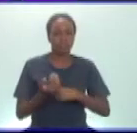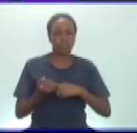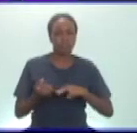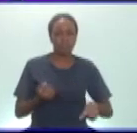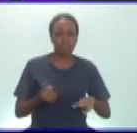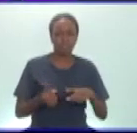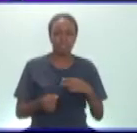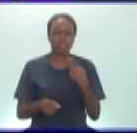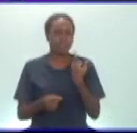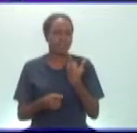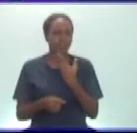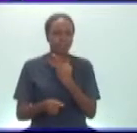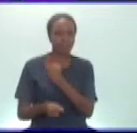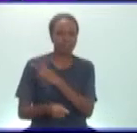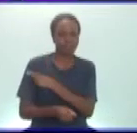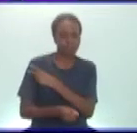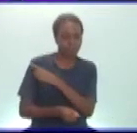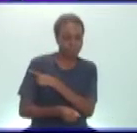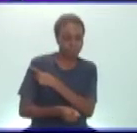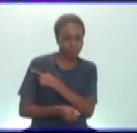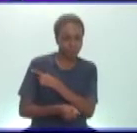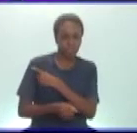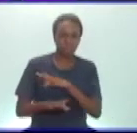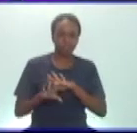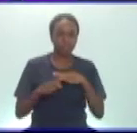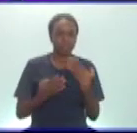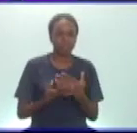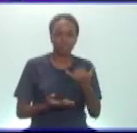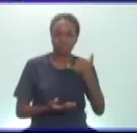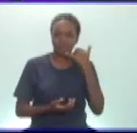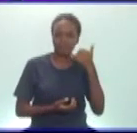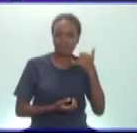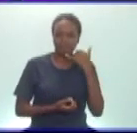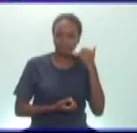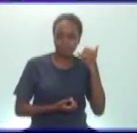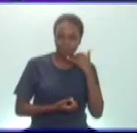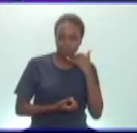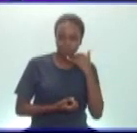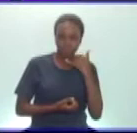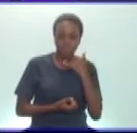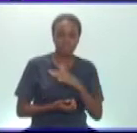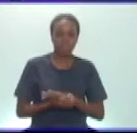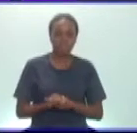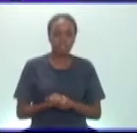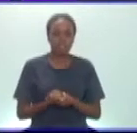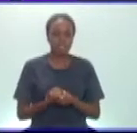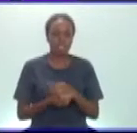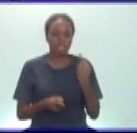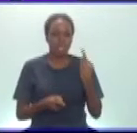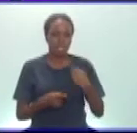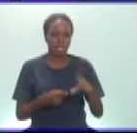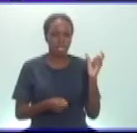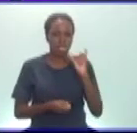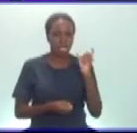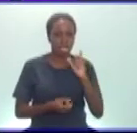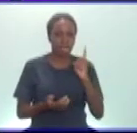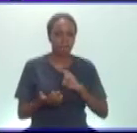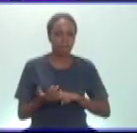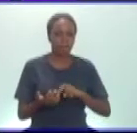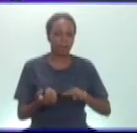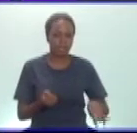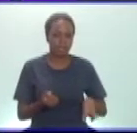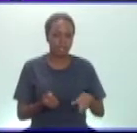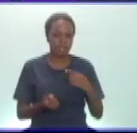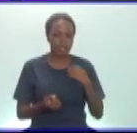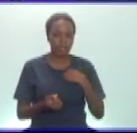de varios preuniversitarios. Específicamente tuve muchas llamadas del preuniversitario de Florida, en Camagüey, y les envío un